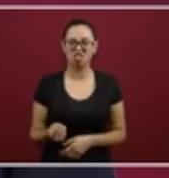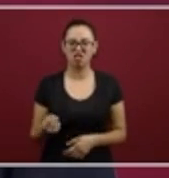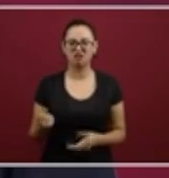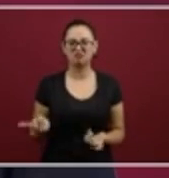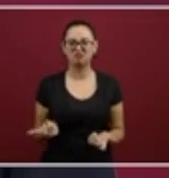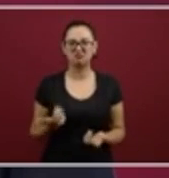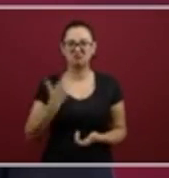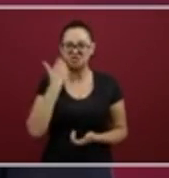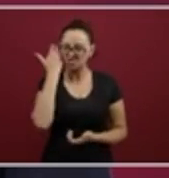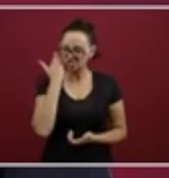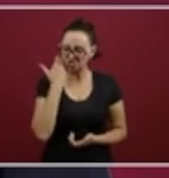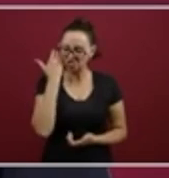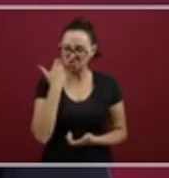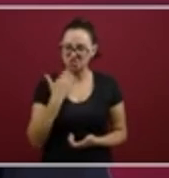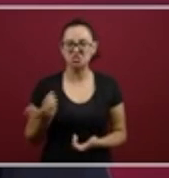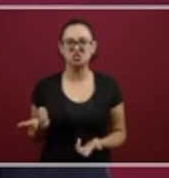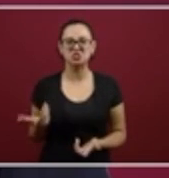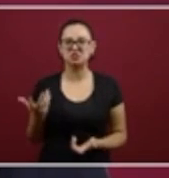convenencieros,